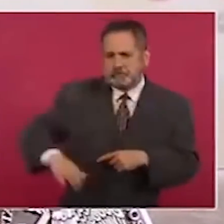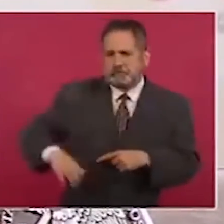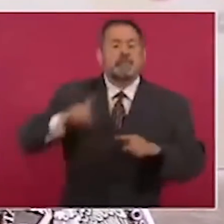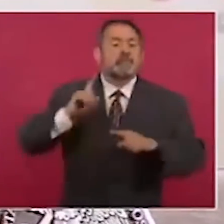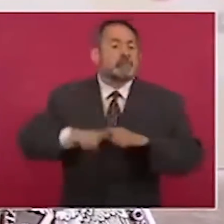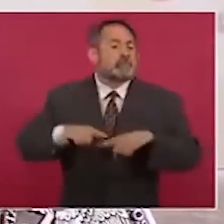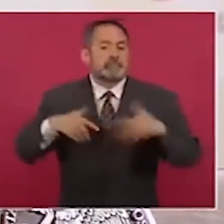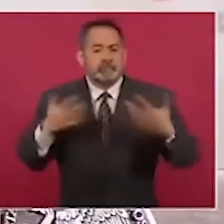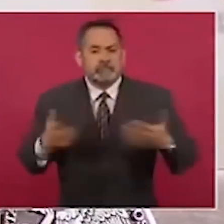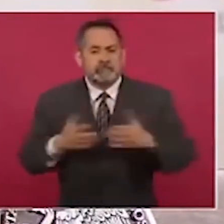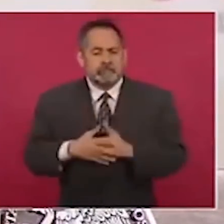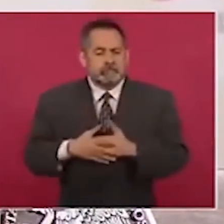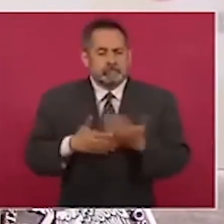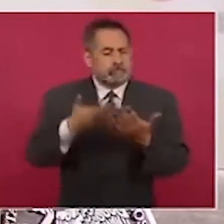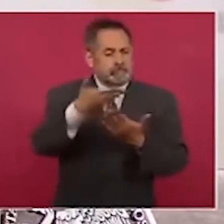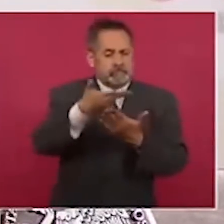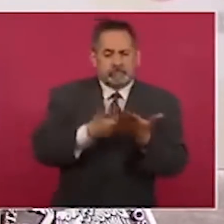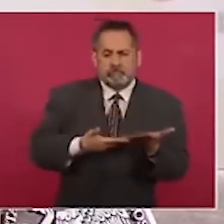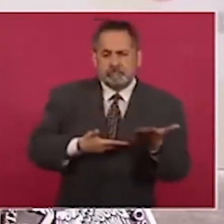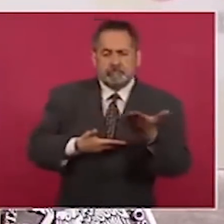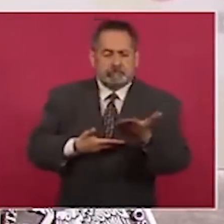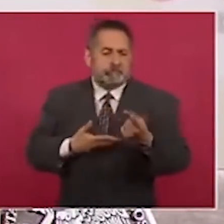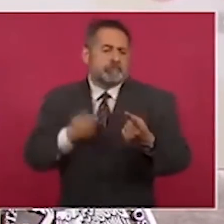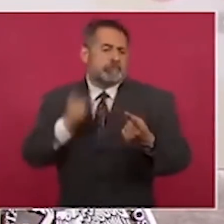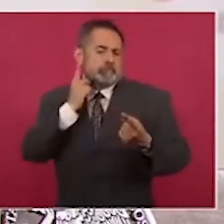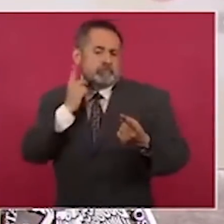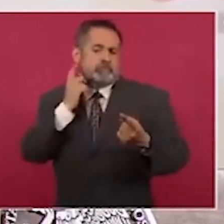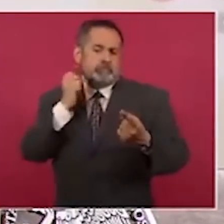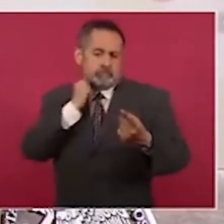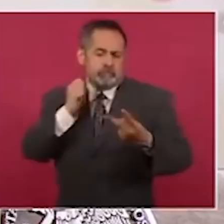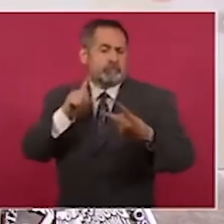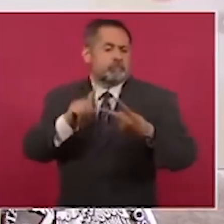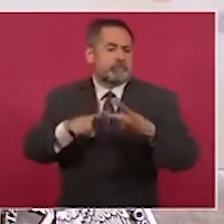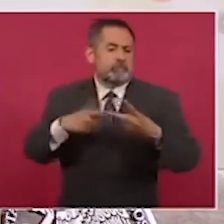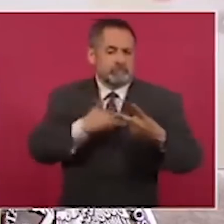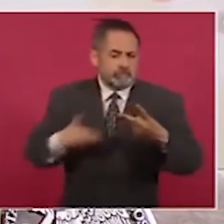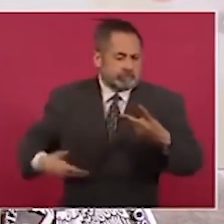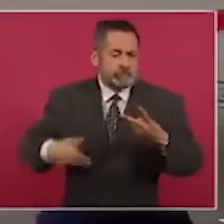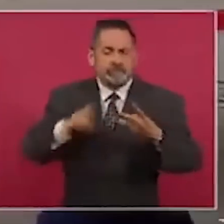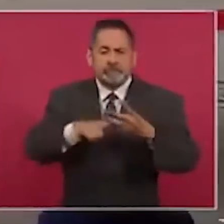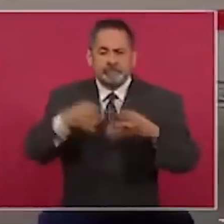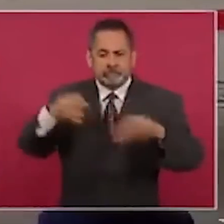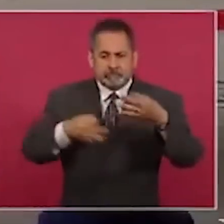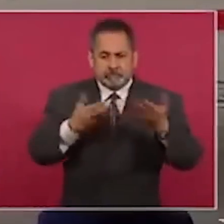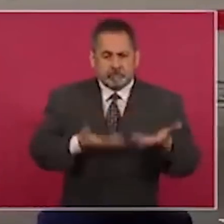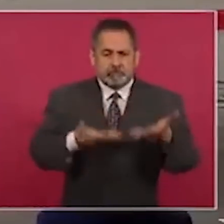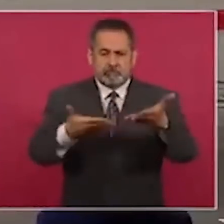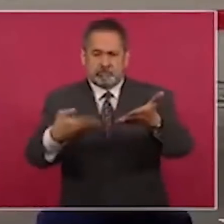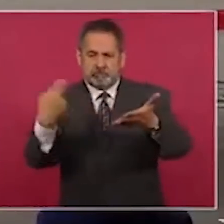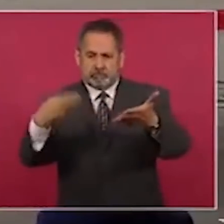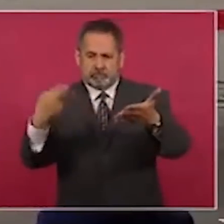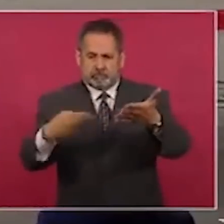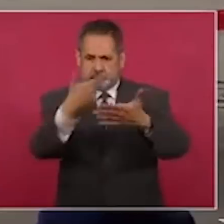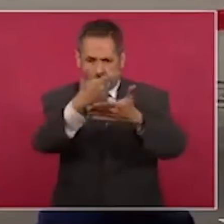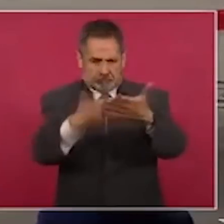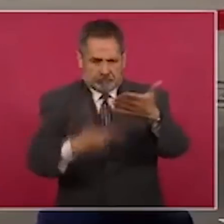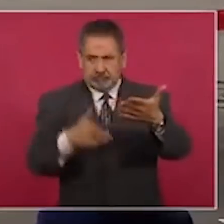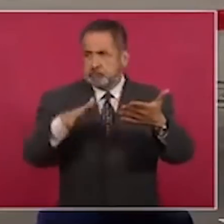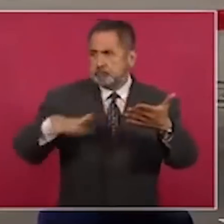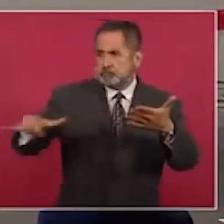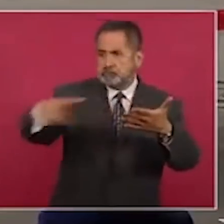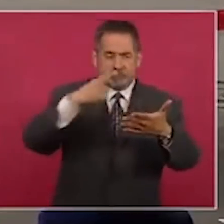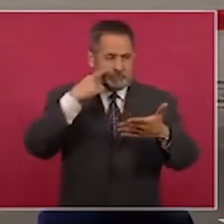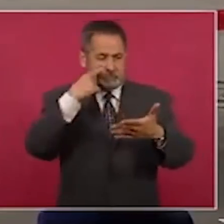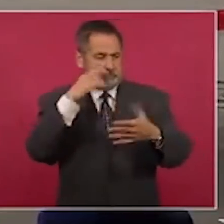poderes de la Unión. Cabe señalar que ahí hay también una disminución de consejeros, habrá